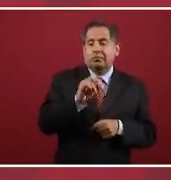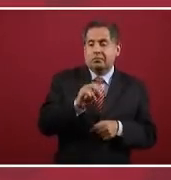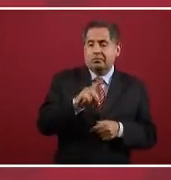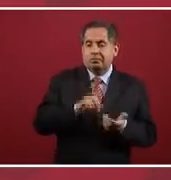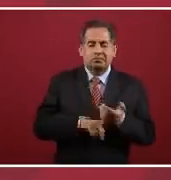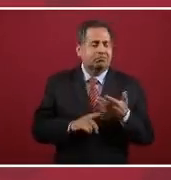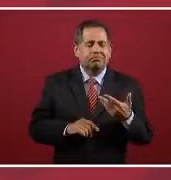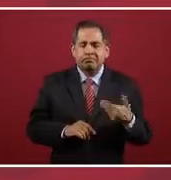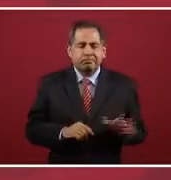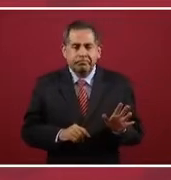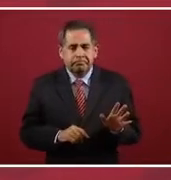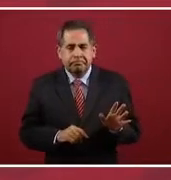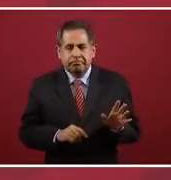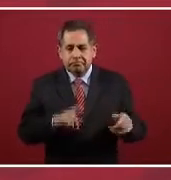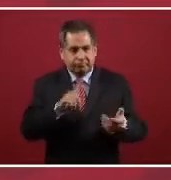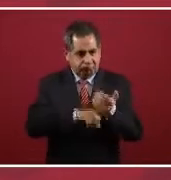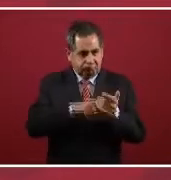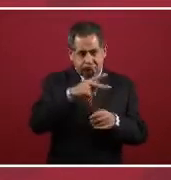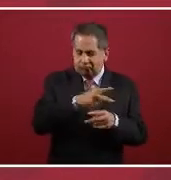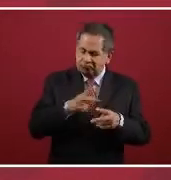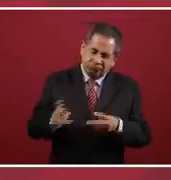que una política de pillaje.